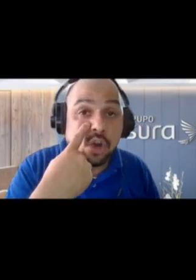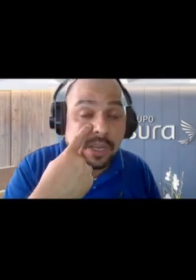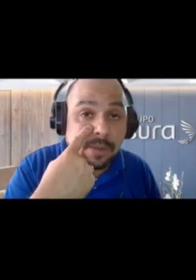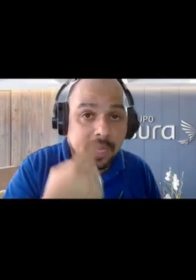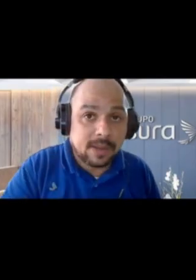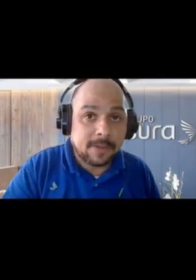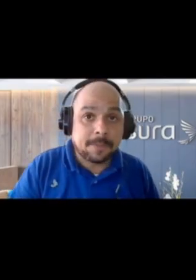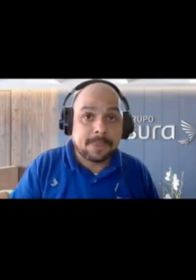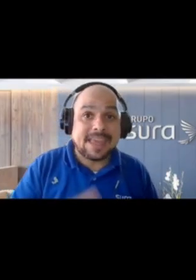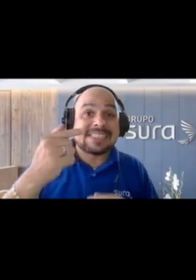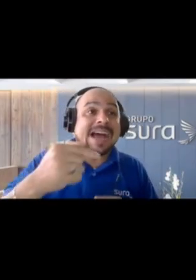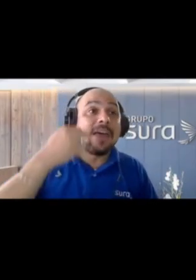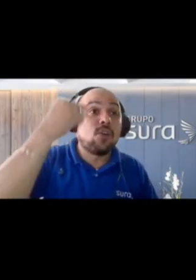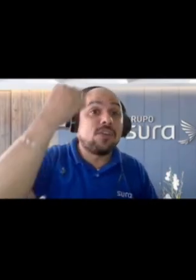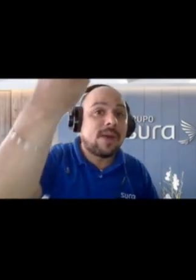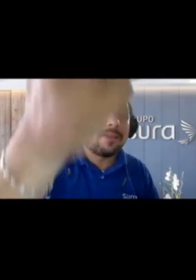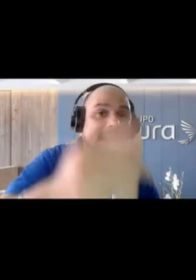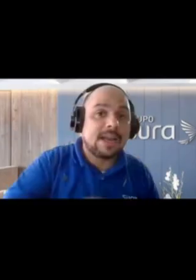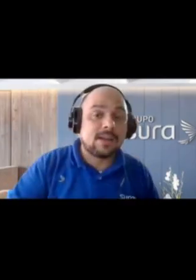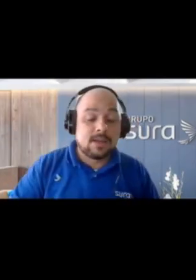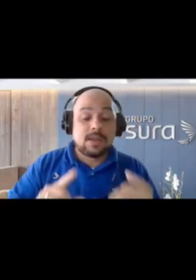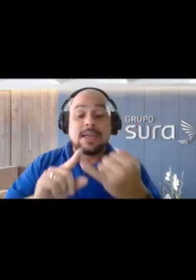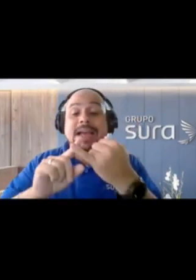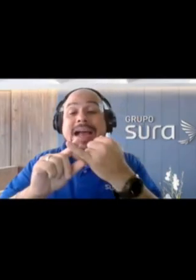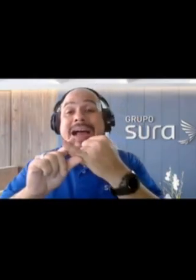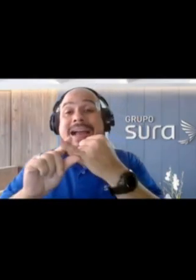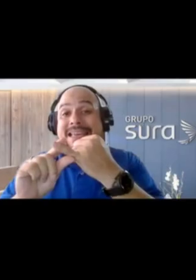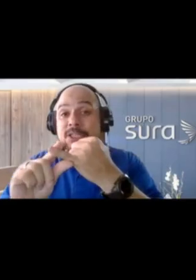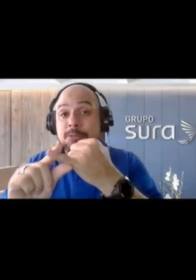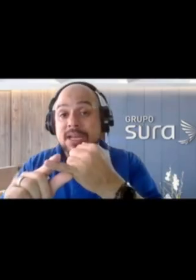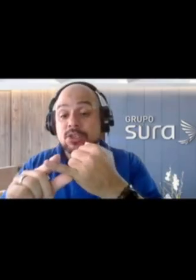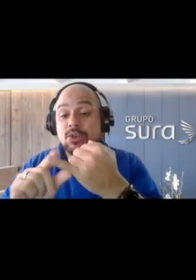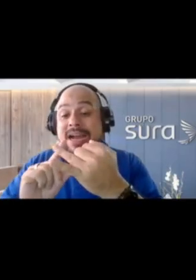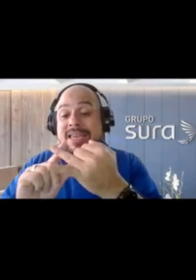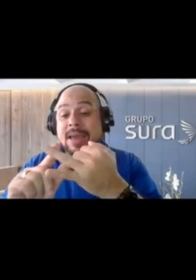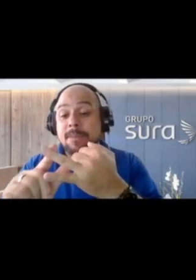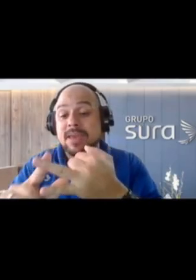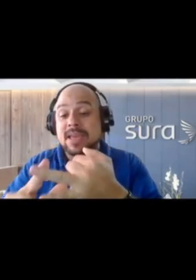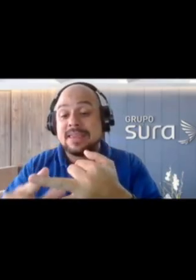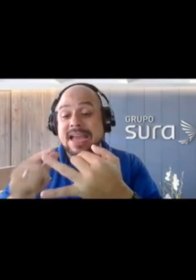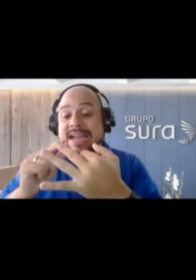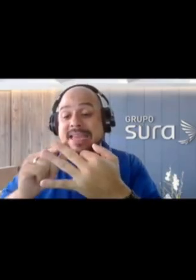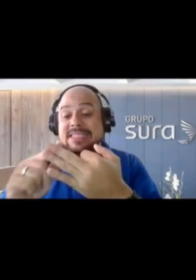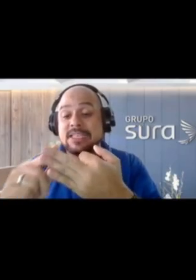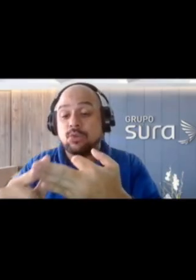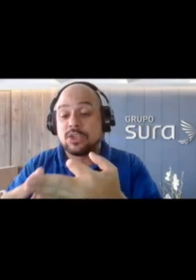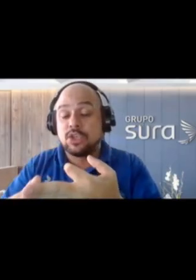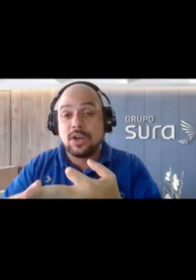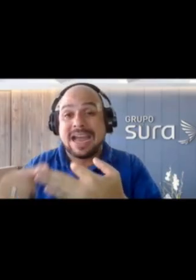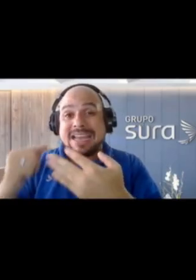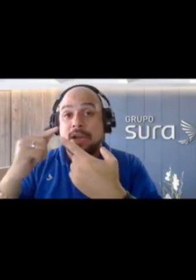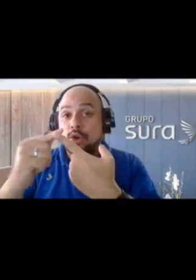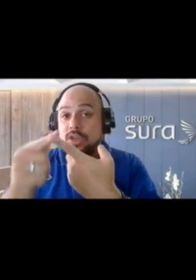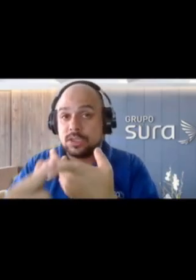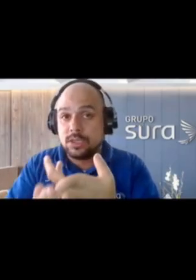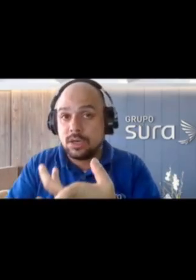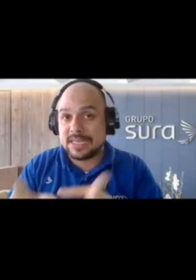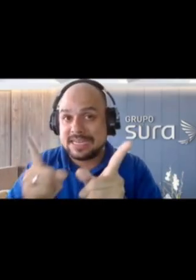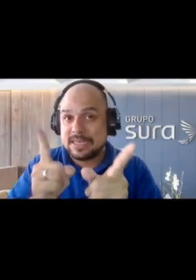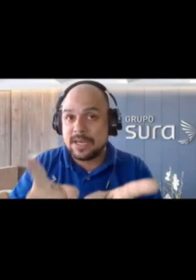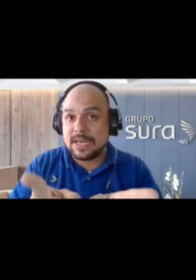que no es solo lo que ve, es a dónde va a entrar, a qué espacio, a qué ambiente, a qué situación, a